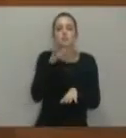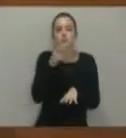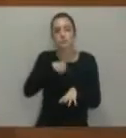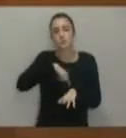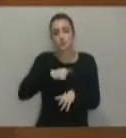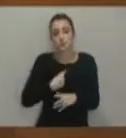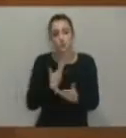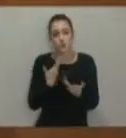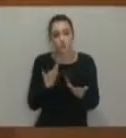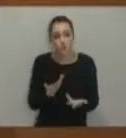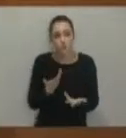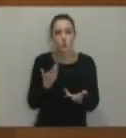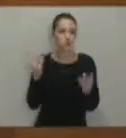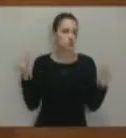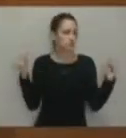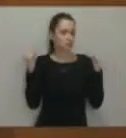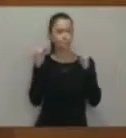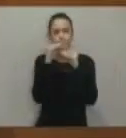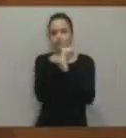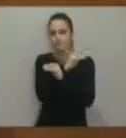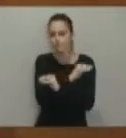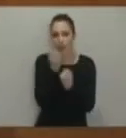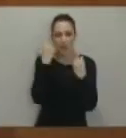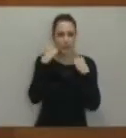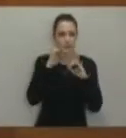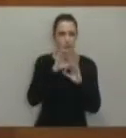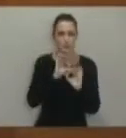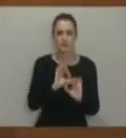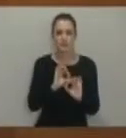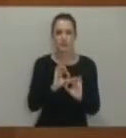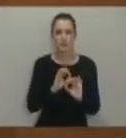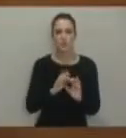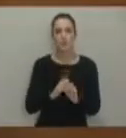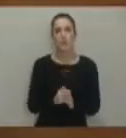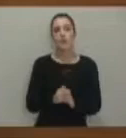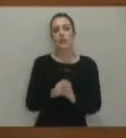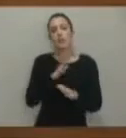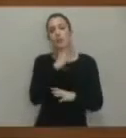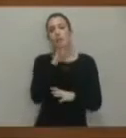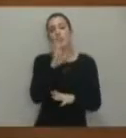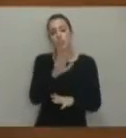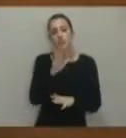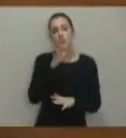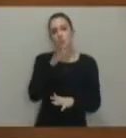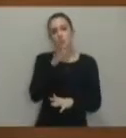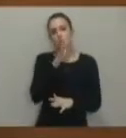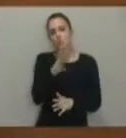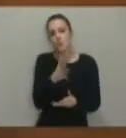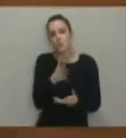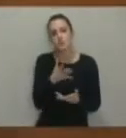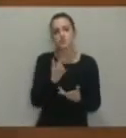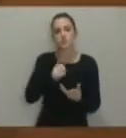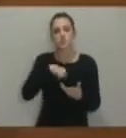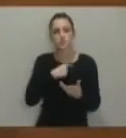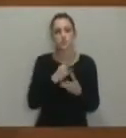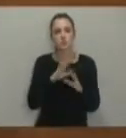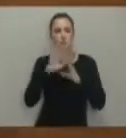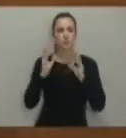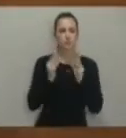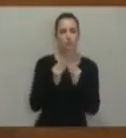absoluto desacuerdo con esa actitud. Cinco argumentos que a nosotros nos permiten llegar a una